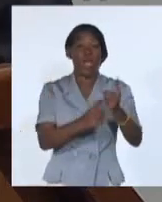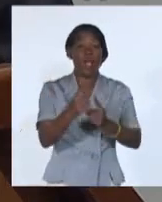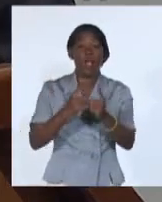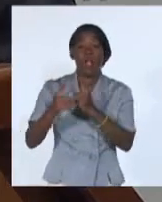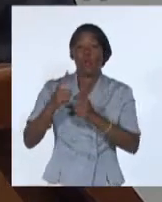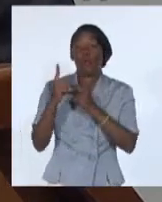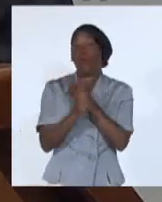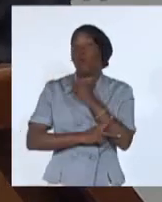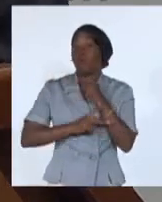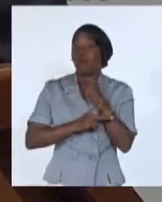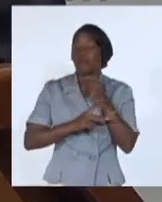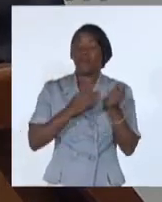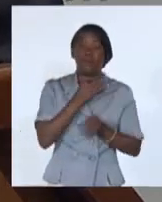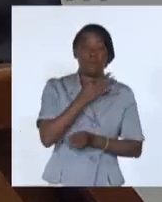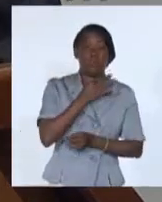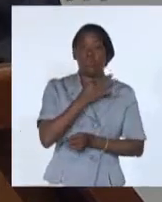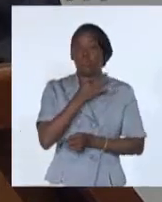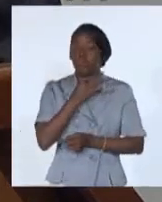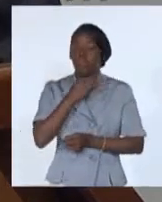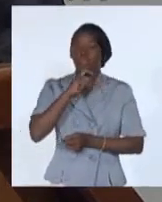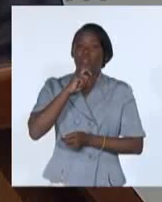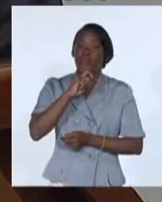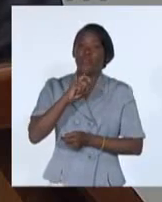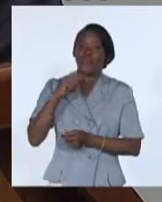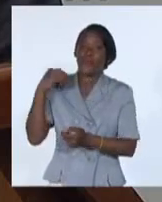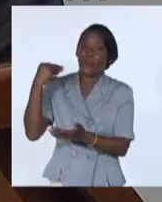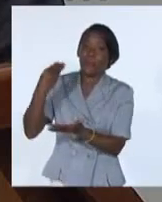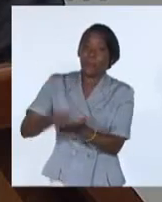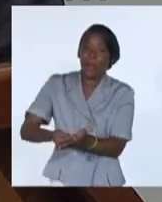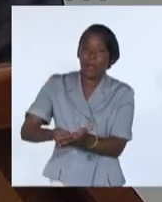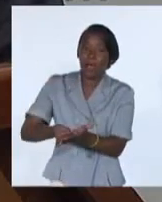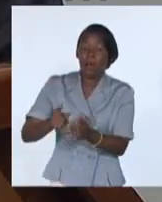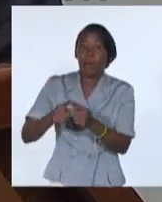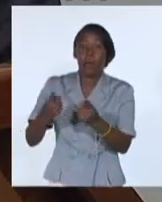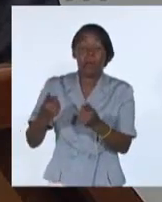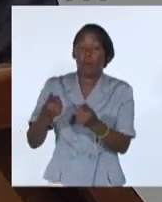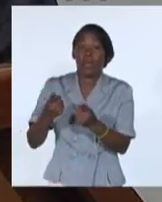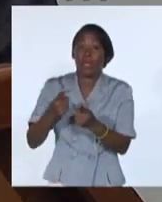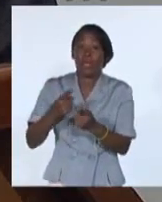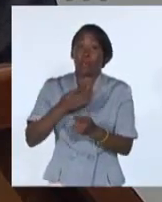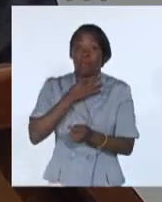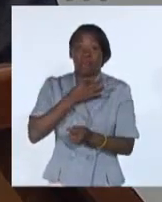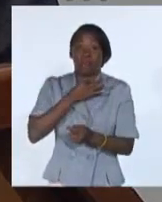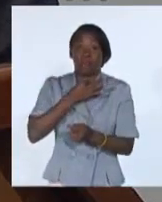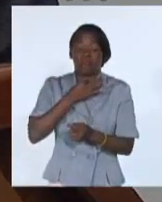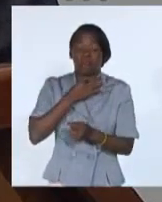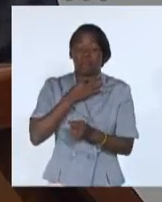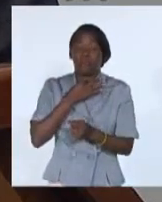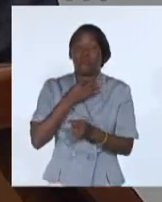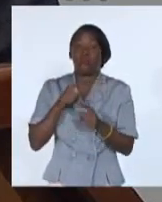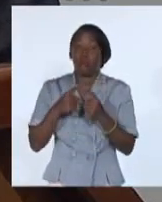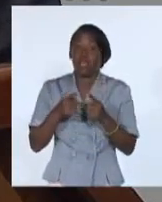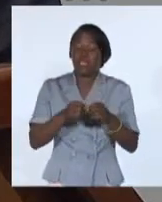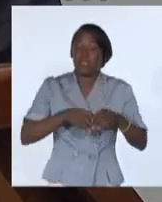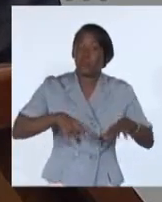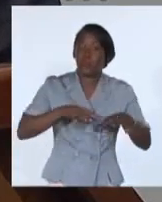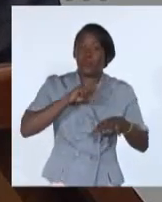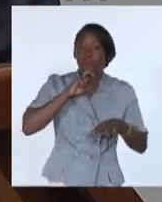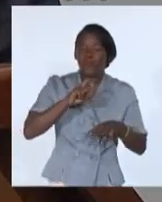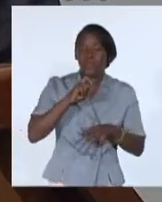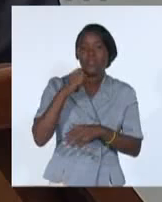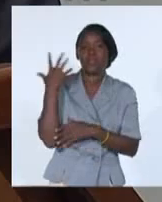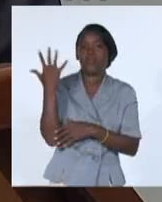Sufren económicamente de los efectos continuados de la COVID, la crisis climática